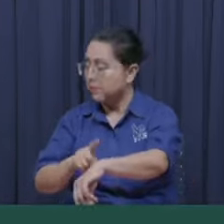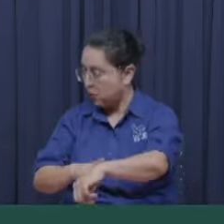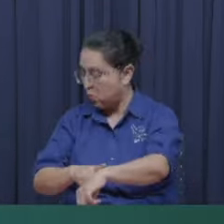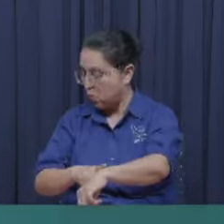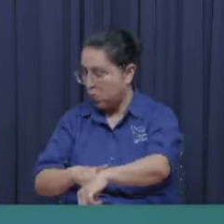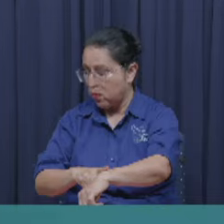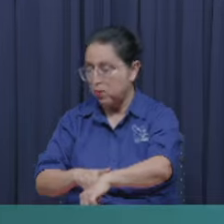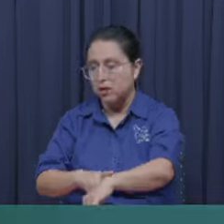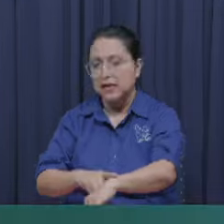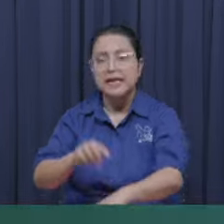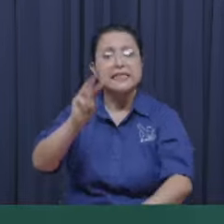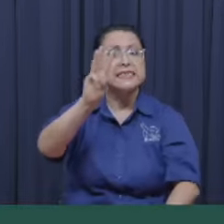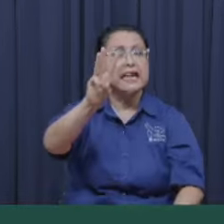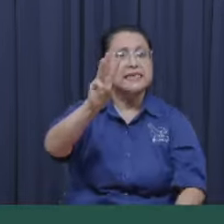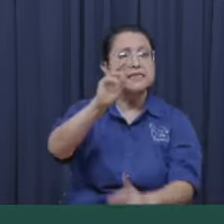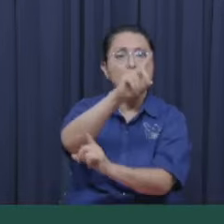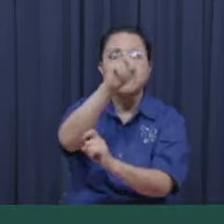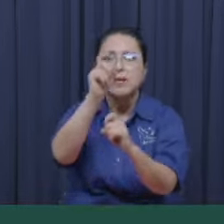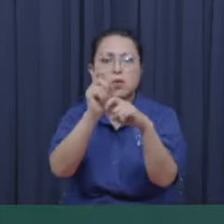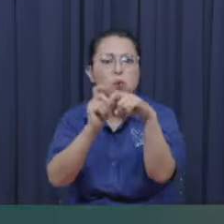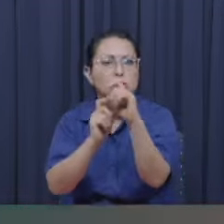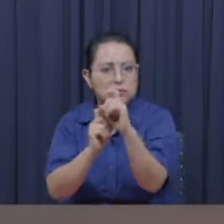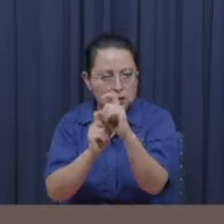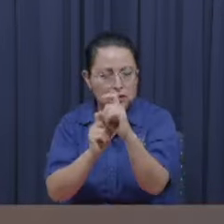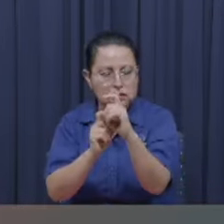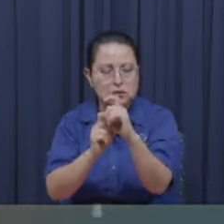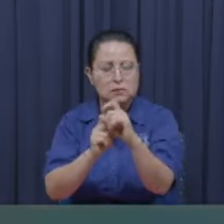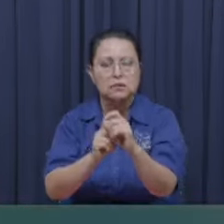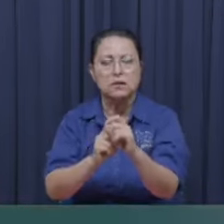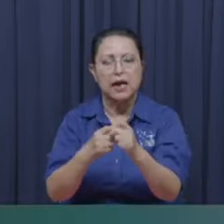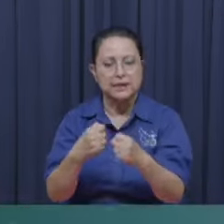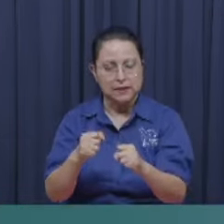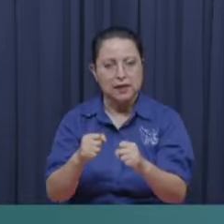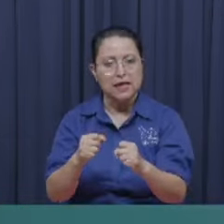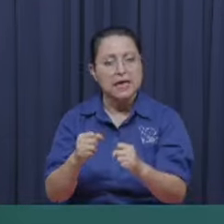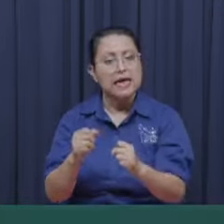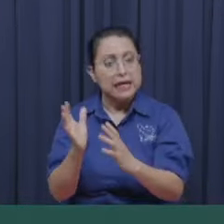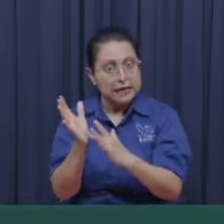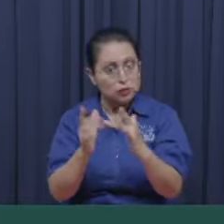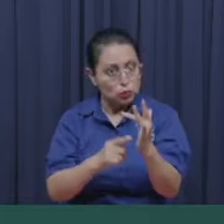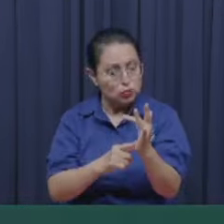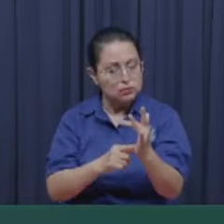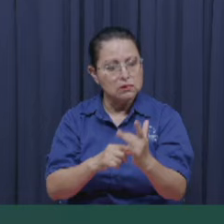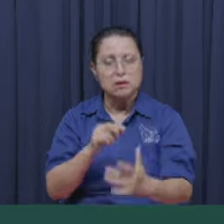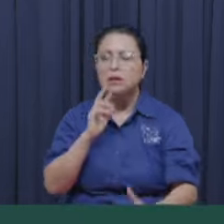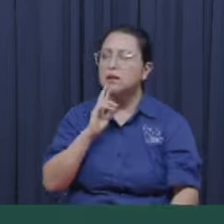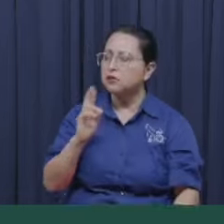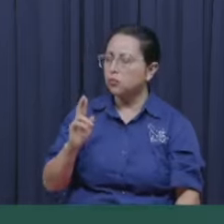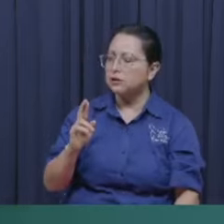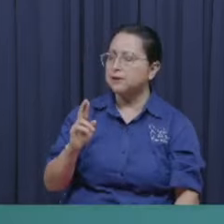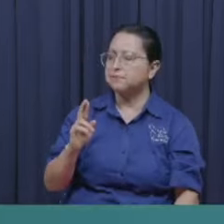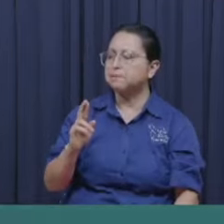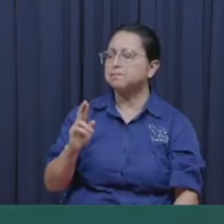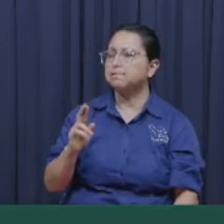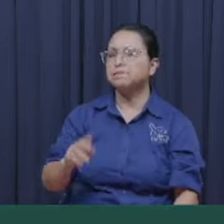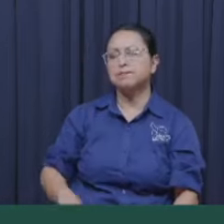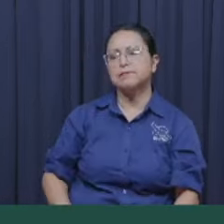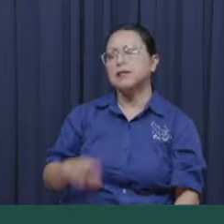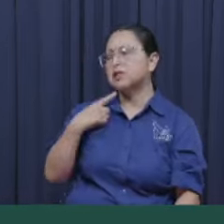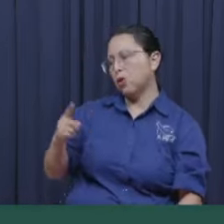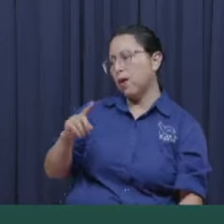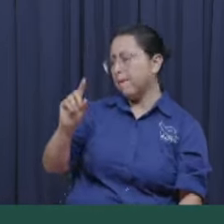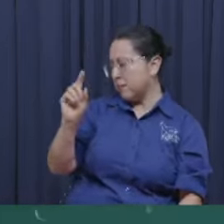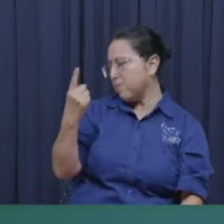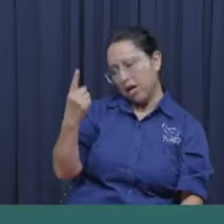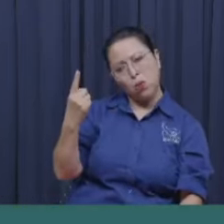preguntas. Y entonces él les empieza a contestar y les dijo: miren, lo primero que ustedes tienen que